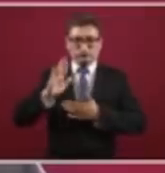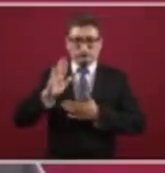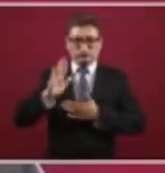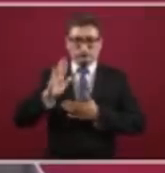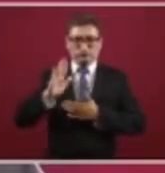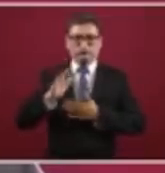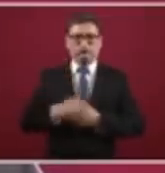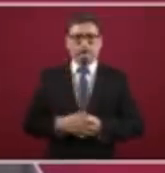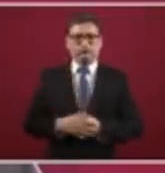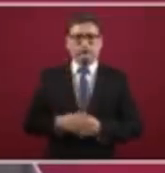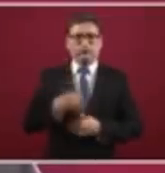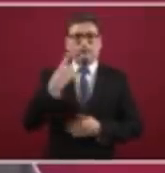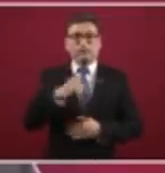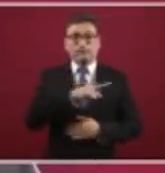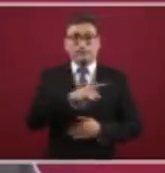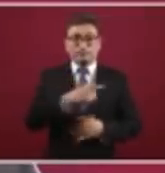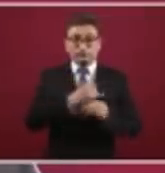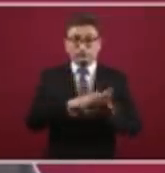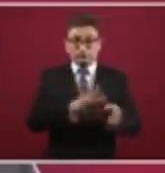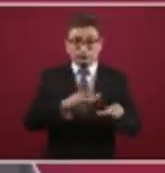a quienes informe